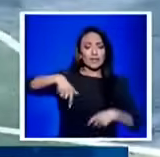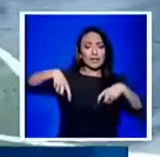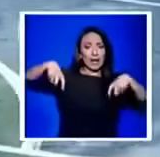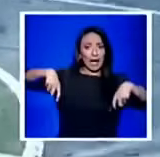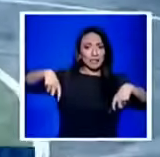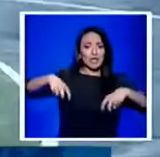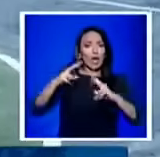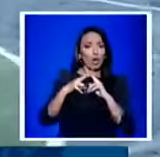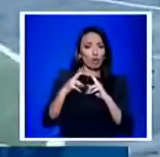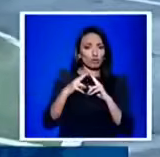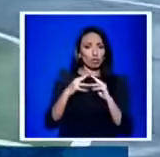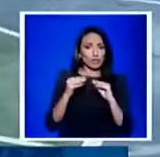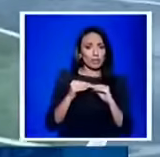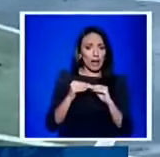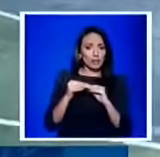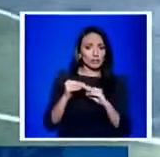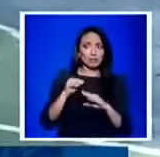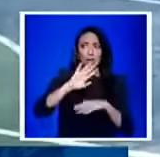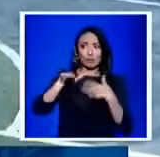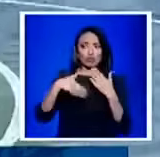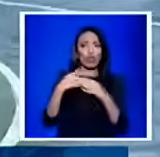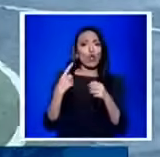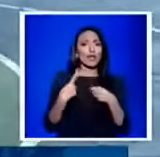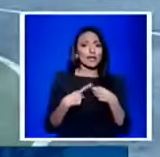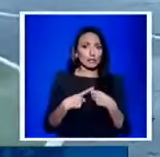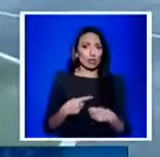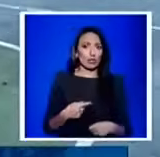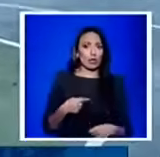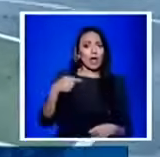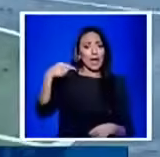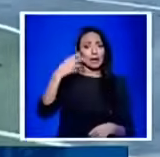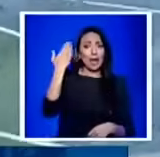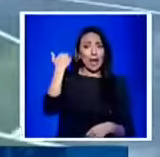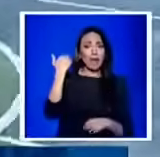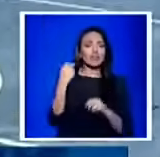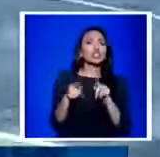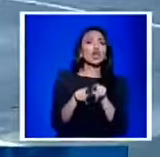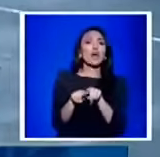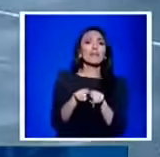aquí a nivel de Quito. Aquí se organizaba torneos con